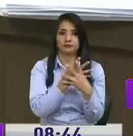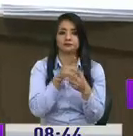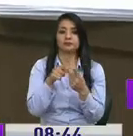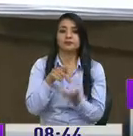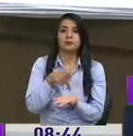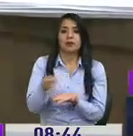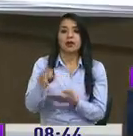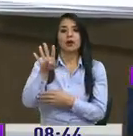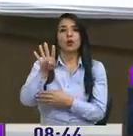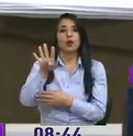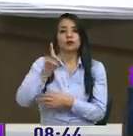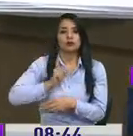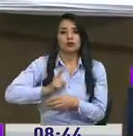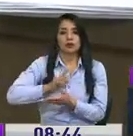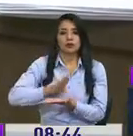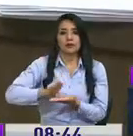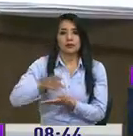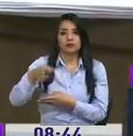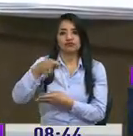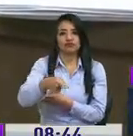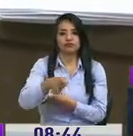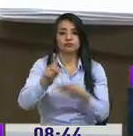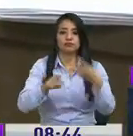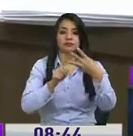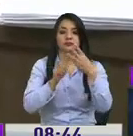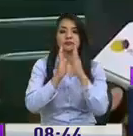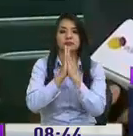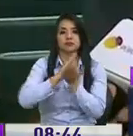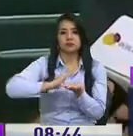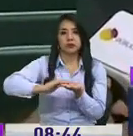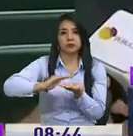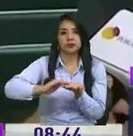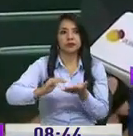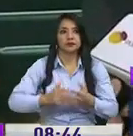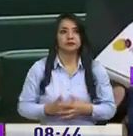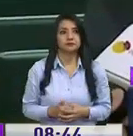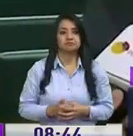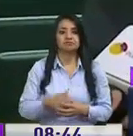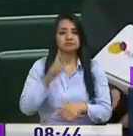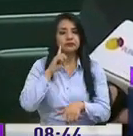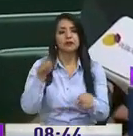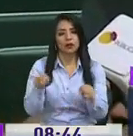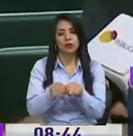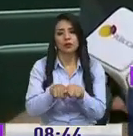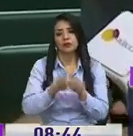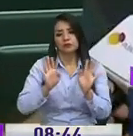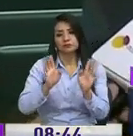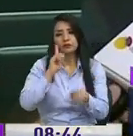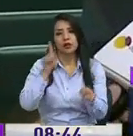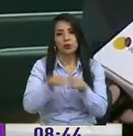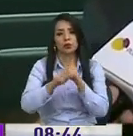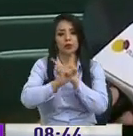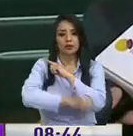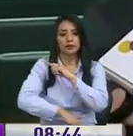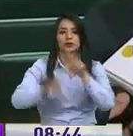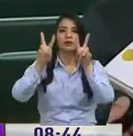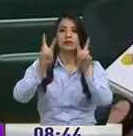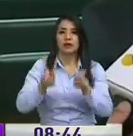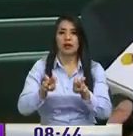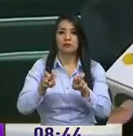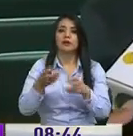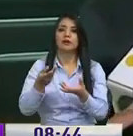4 salarios básicos y disculpas públicas. Bueno, en este caso estamos conformes con la sentencia. Se habló también del tema de la reparación